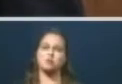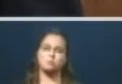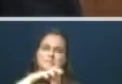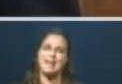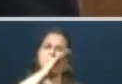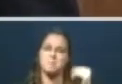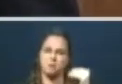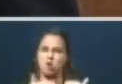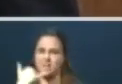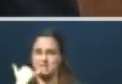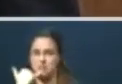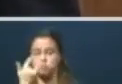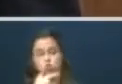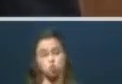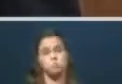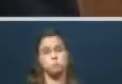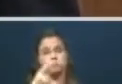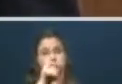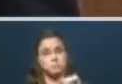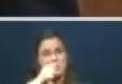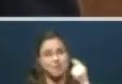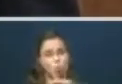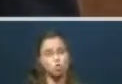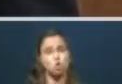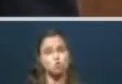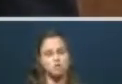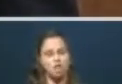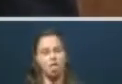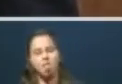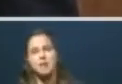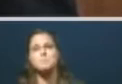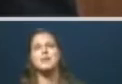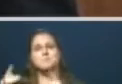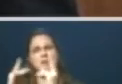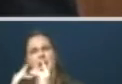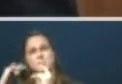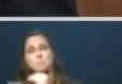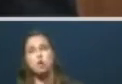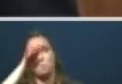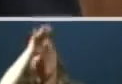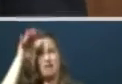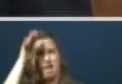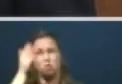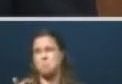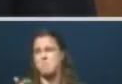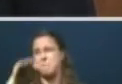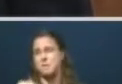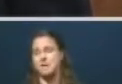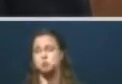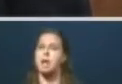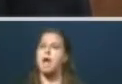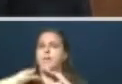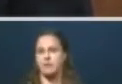vamos a adecuar nuestros recursos hospitalarios a las necesidades de una menor demanda de camas existente en verano como se viene haciendo en todas las